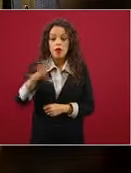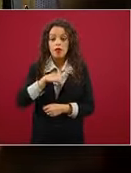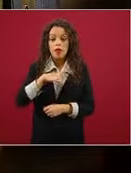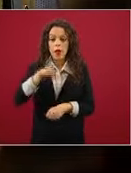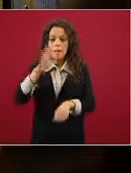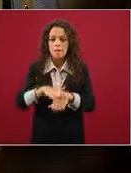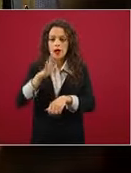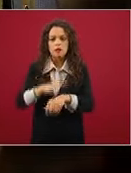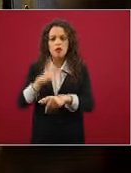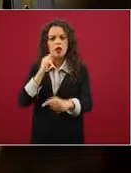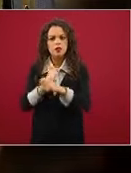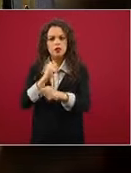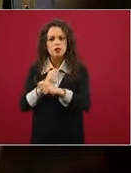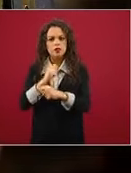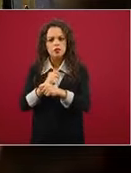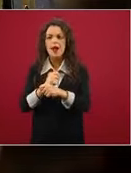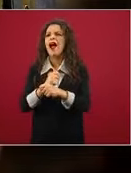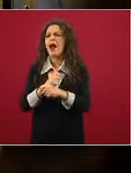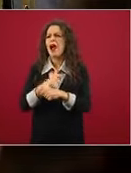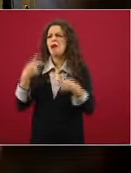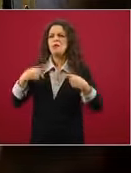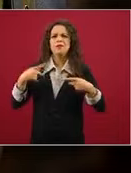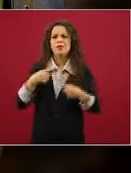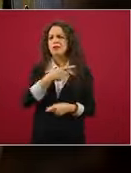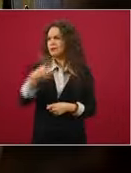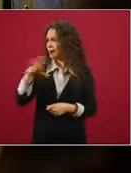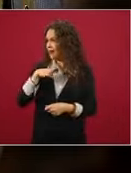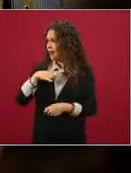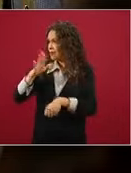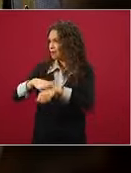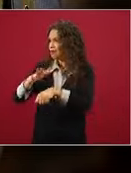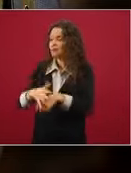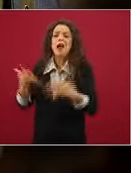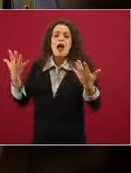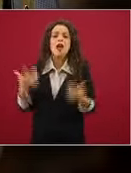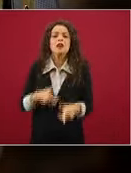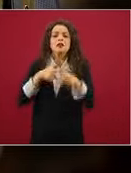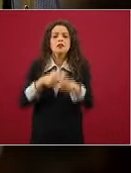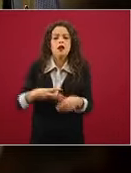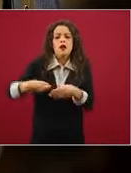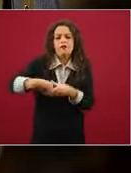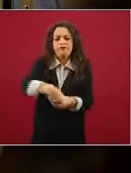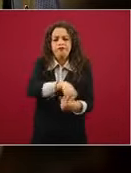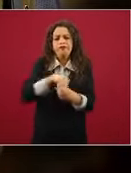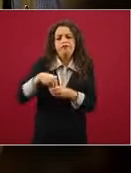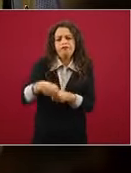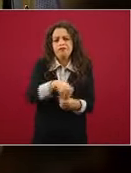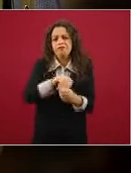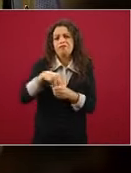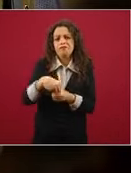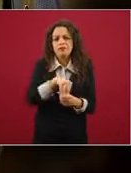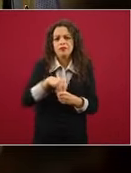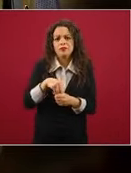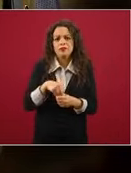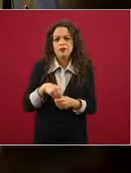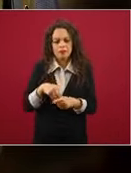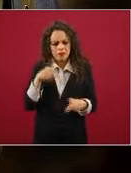va a decir, perfecto, ya hay más, y se siguen llenando. ¿Pero por qué se siguen llenando? Porque las